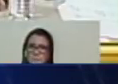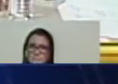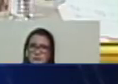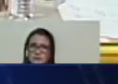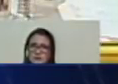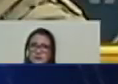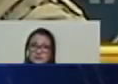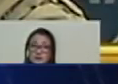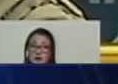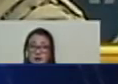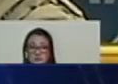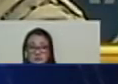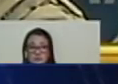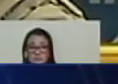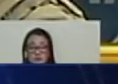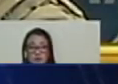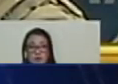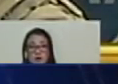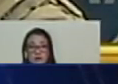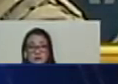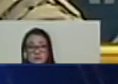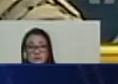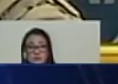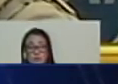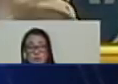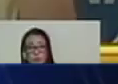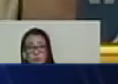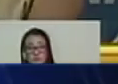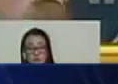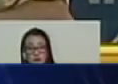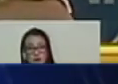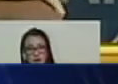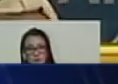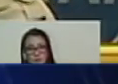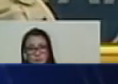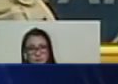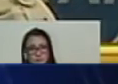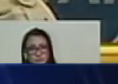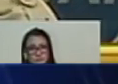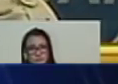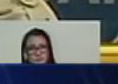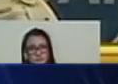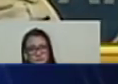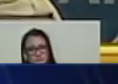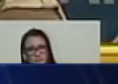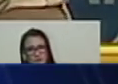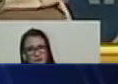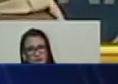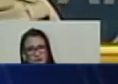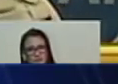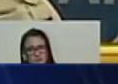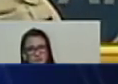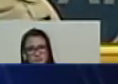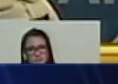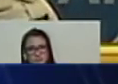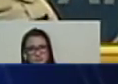perder. No participaron en la elección de alcaldes del año 2017 porque sabía que la iban a perder.